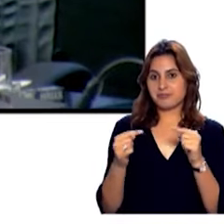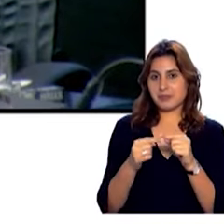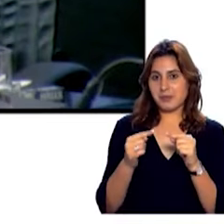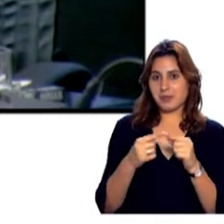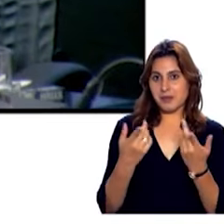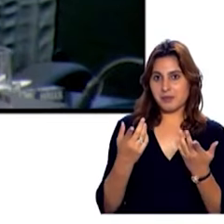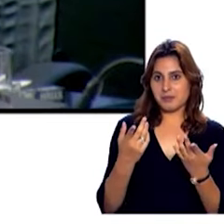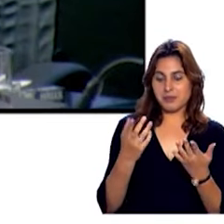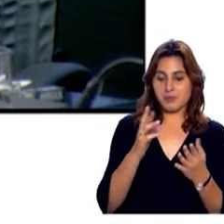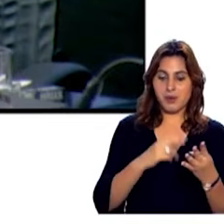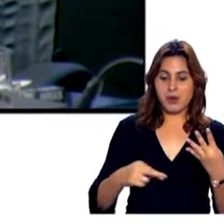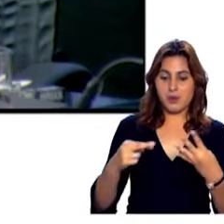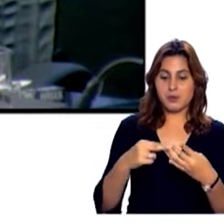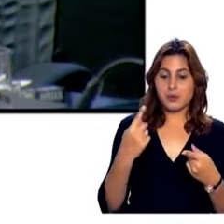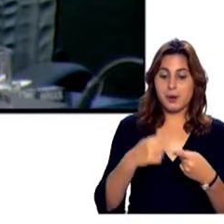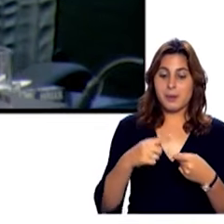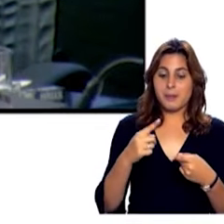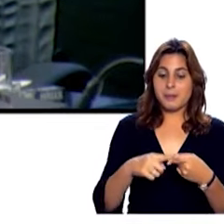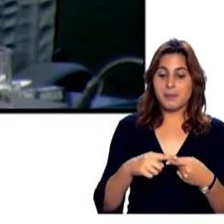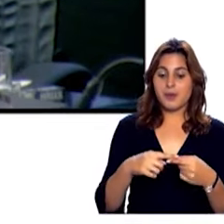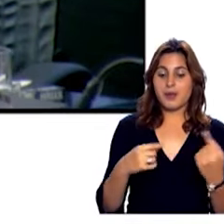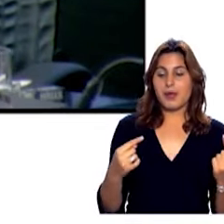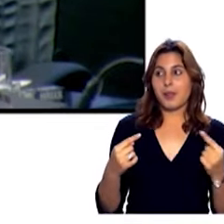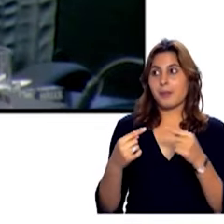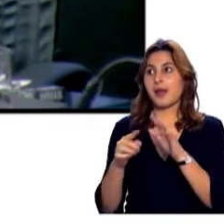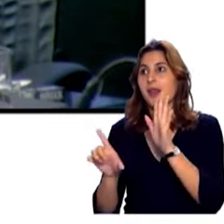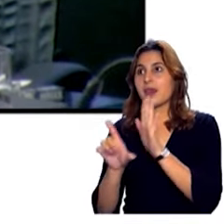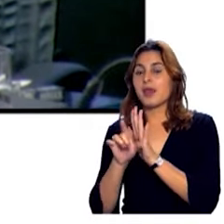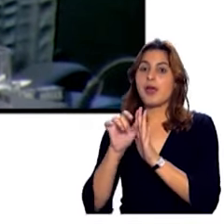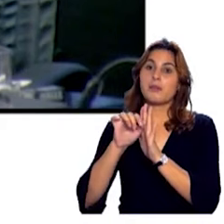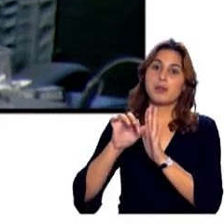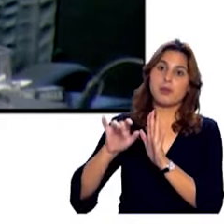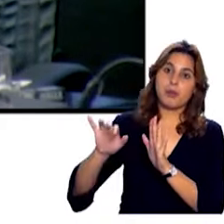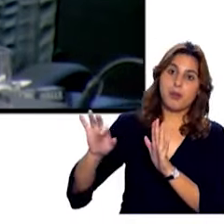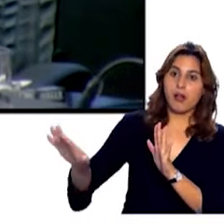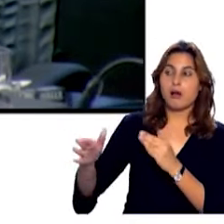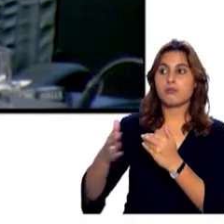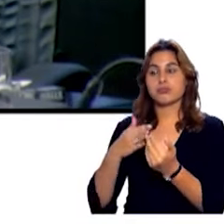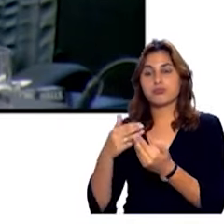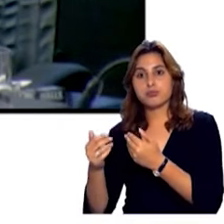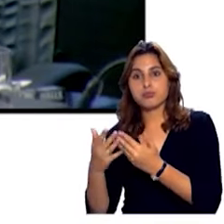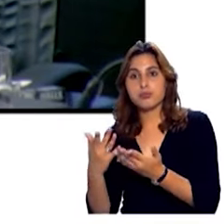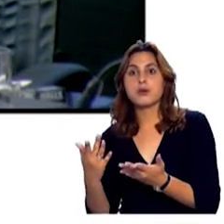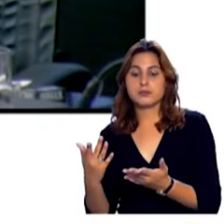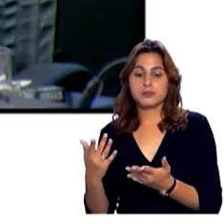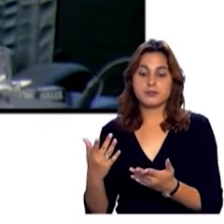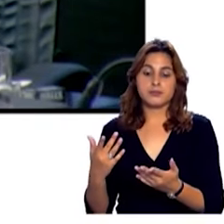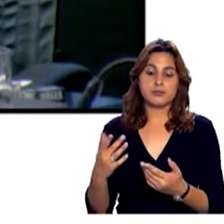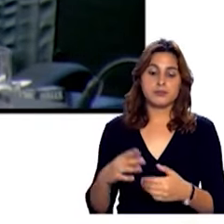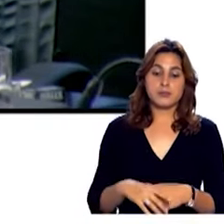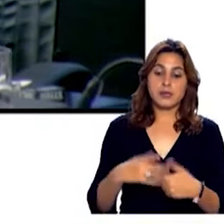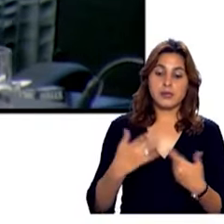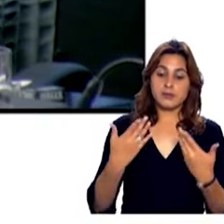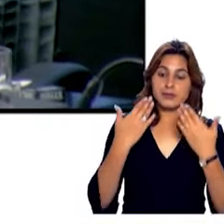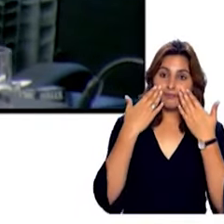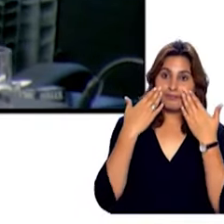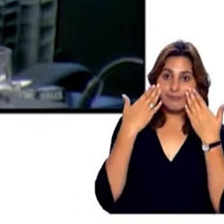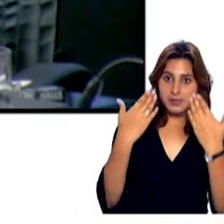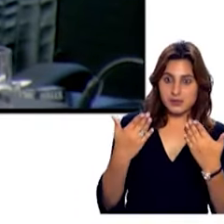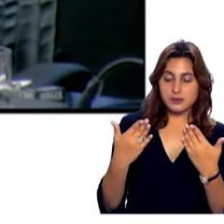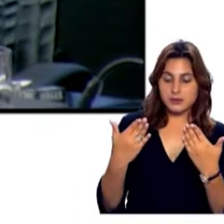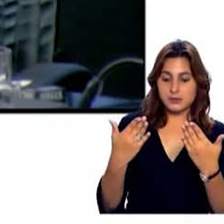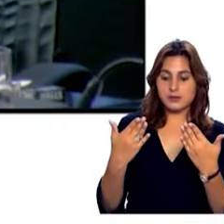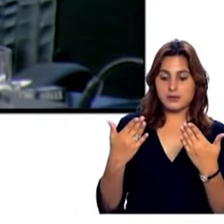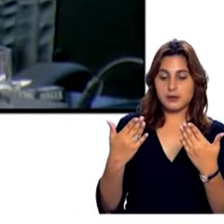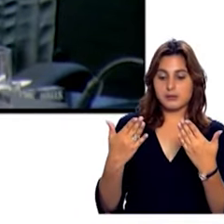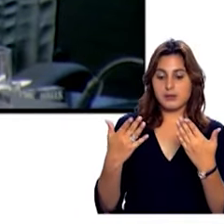A lo mejor estás indicando algo diferente Y no estás recurriendo no está formalizando un motivo de infracción de Leo un motivo distinto